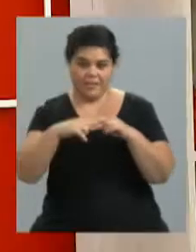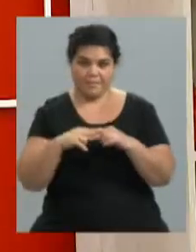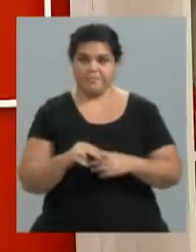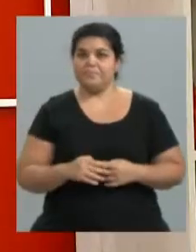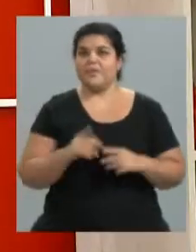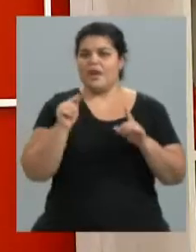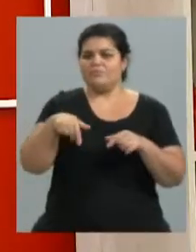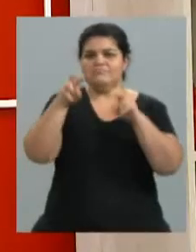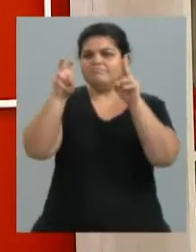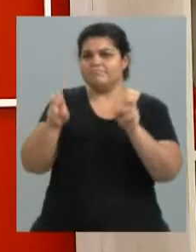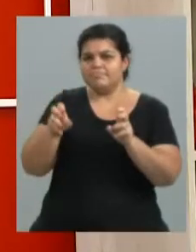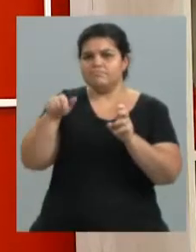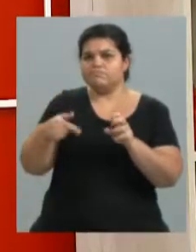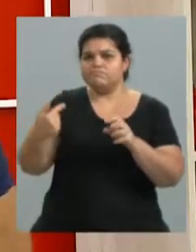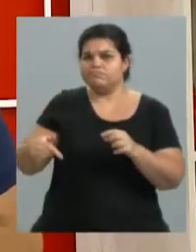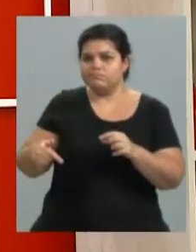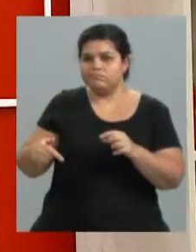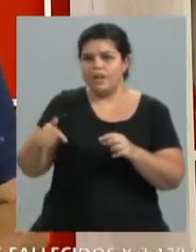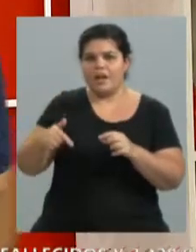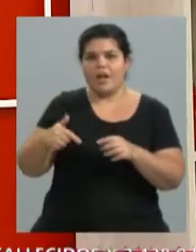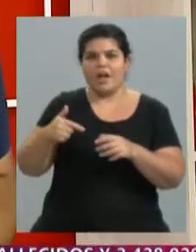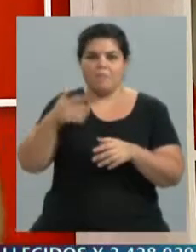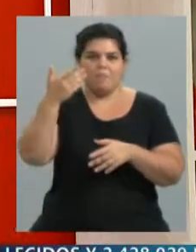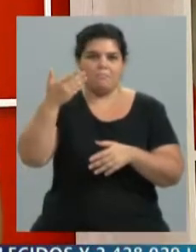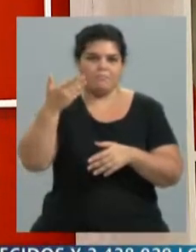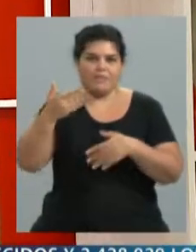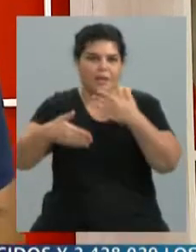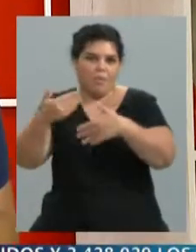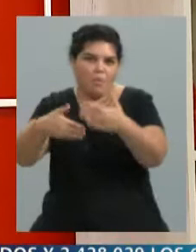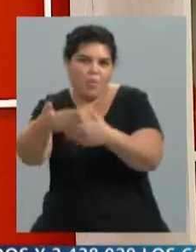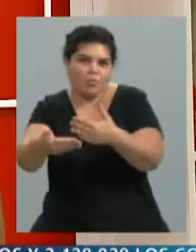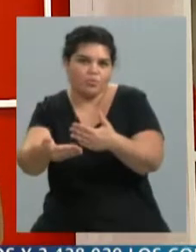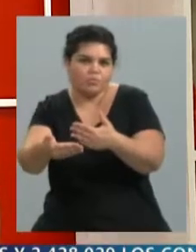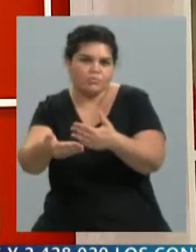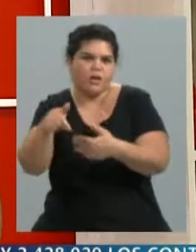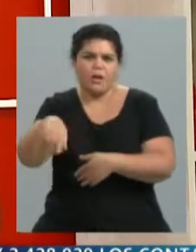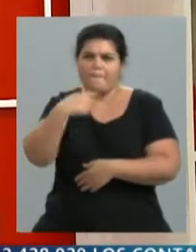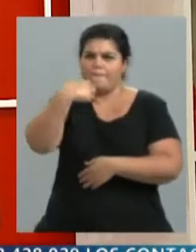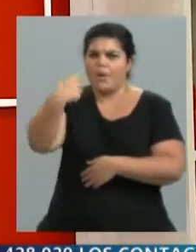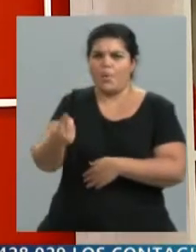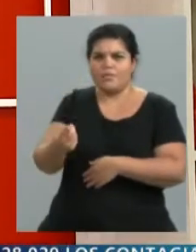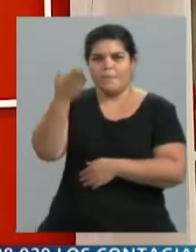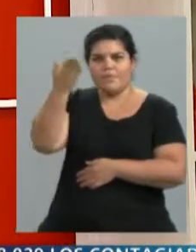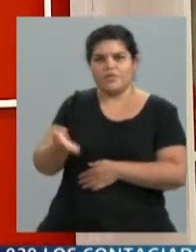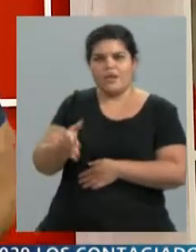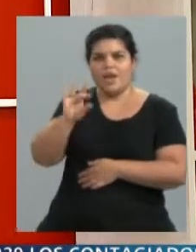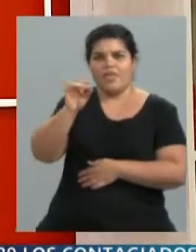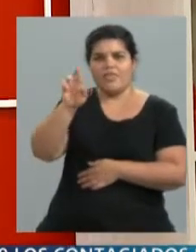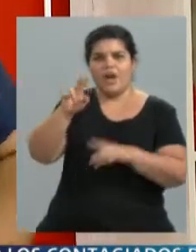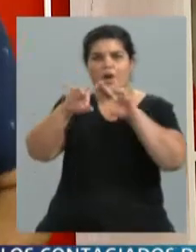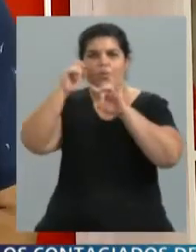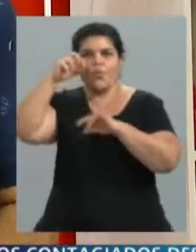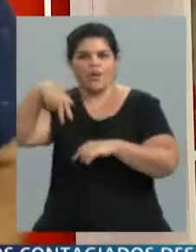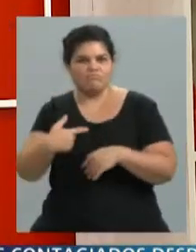momento respecto a la evolución de las especies, Claudia. ¿Usted sabe algo de la teoría de Darwin? Digo, esta situación de cómo nosotros hemos